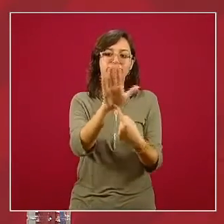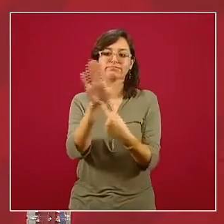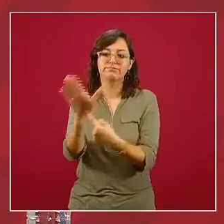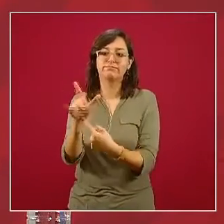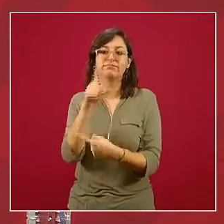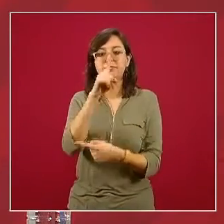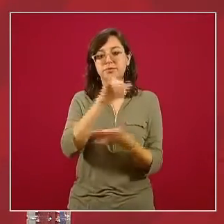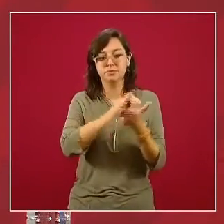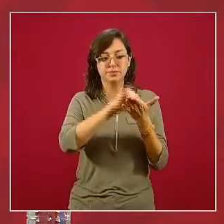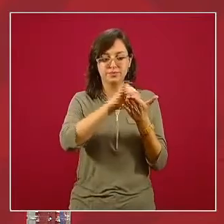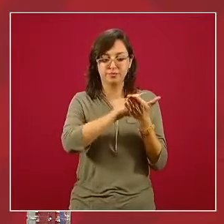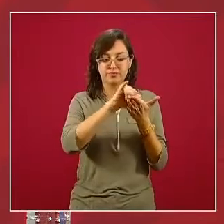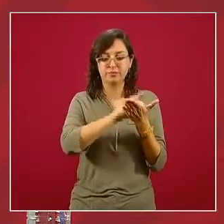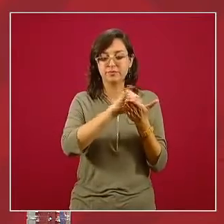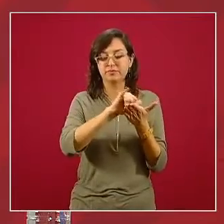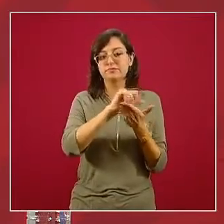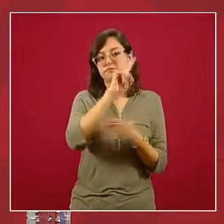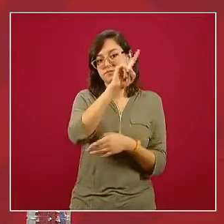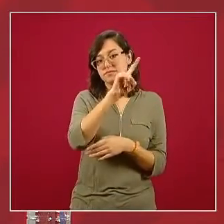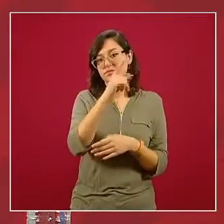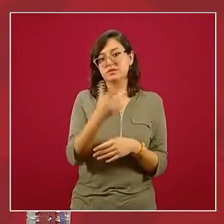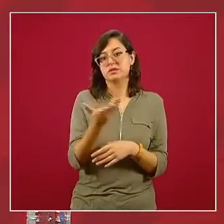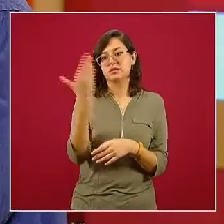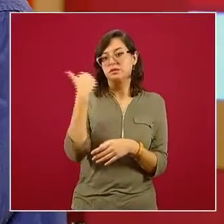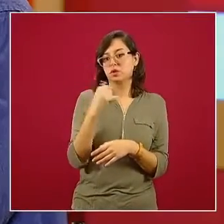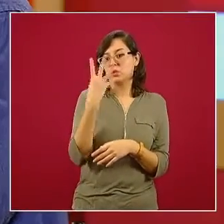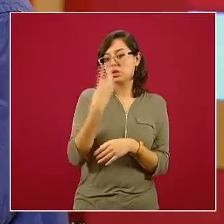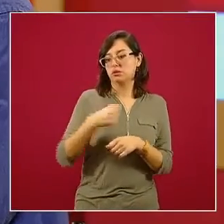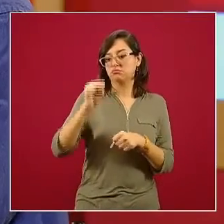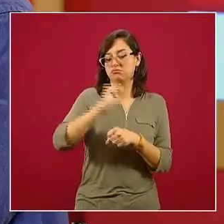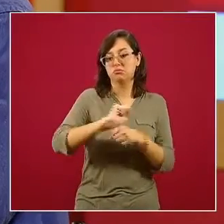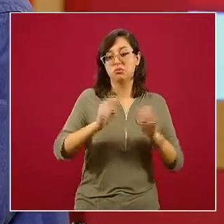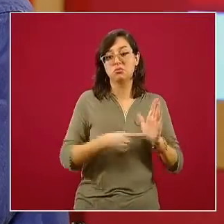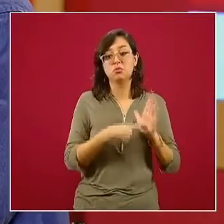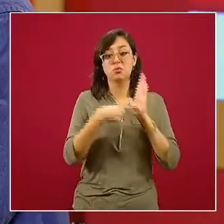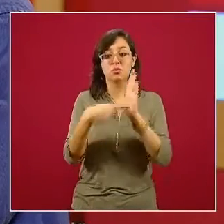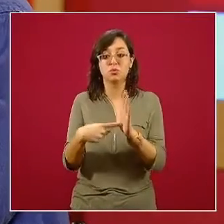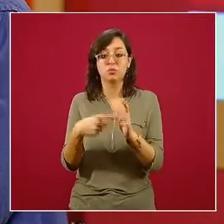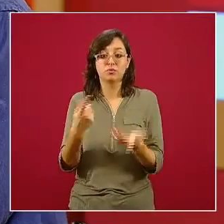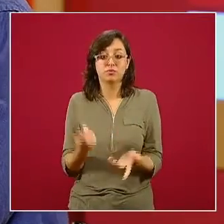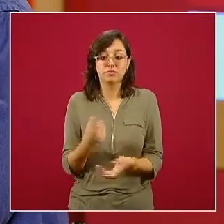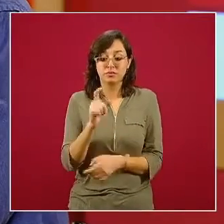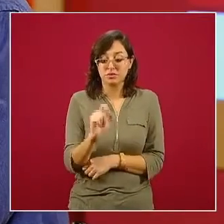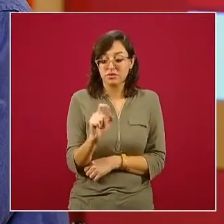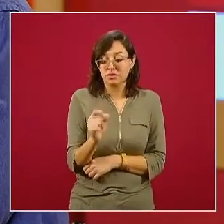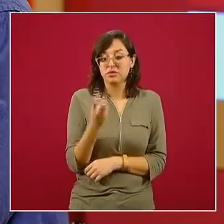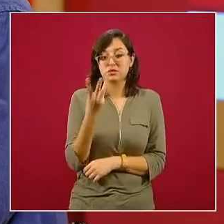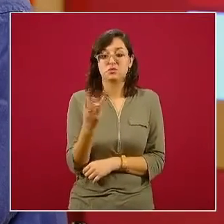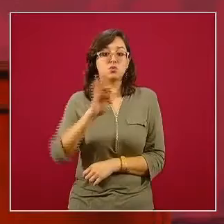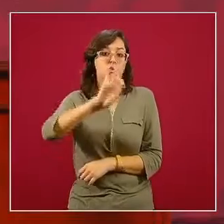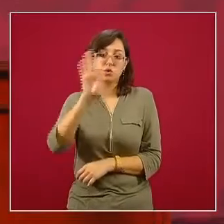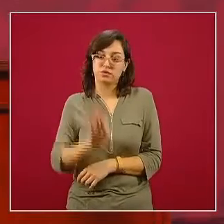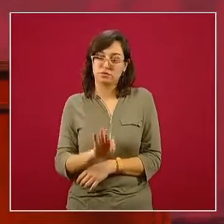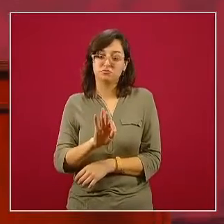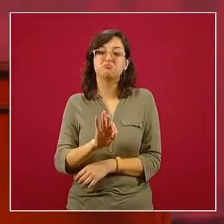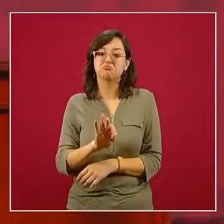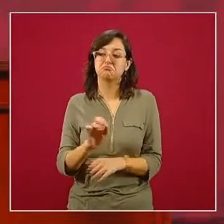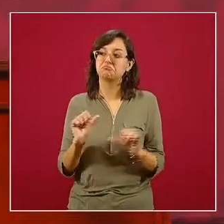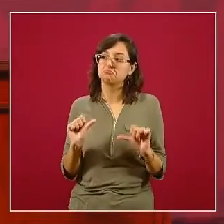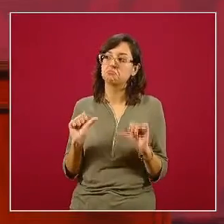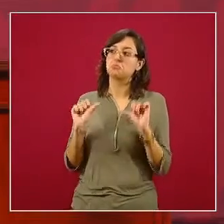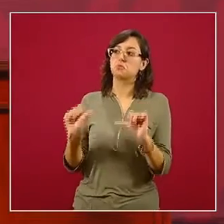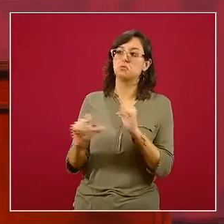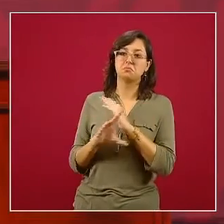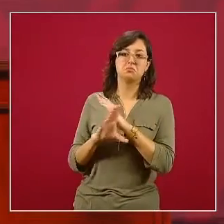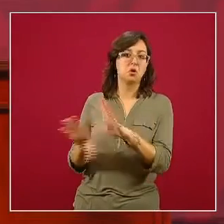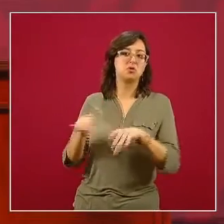Nueva York presentó una, el estado de Nueva York, hace ya como 4 semanas, donde encontró 23%. Francia